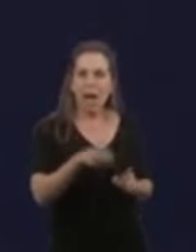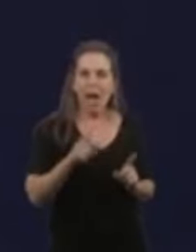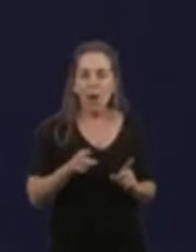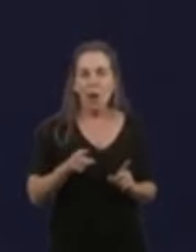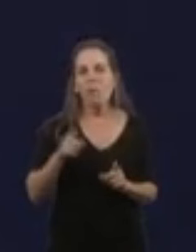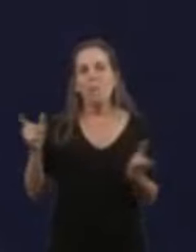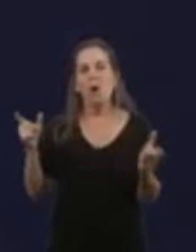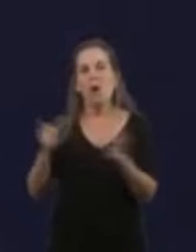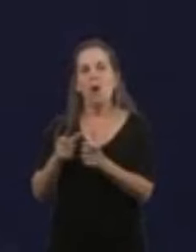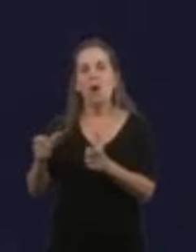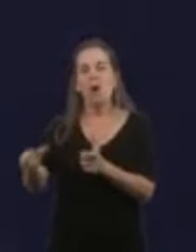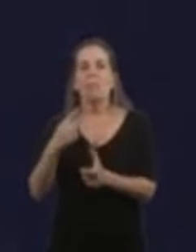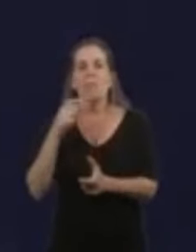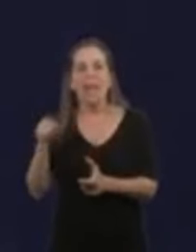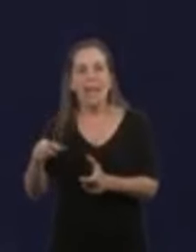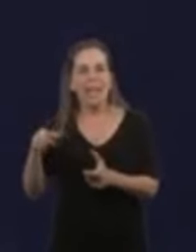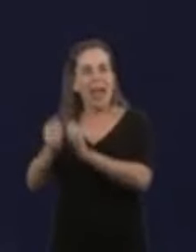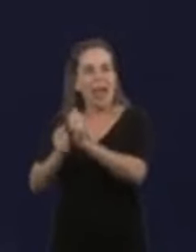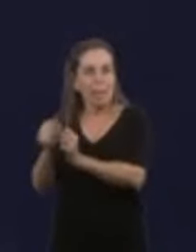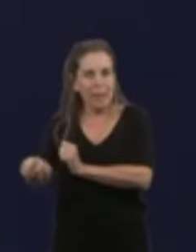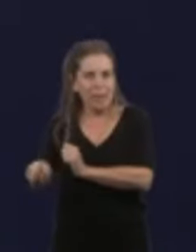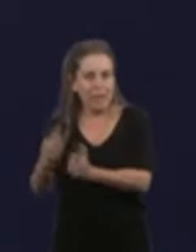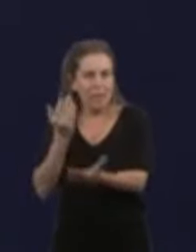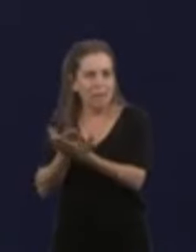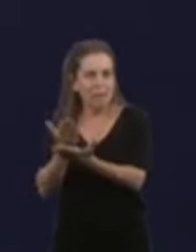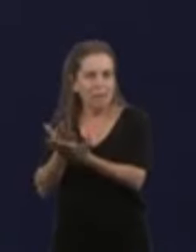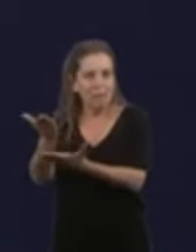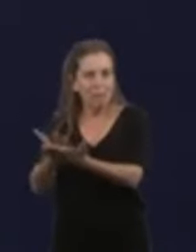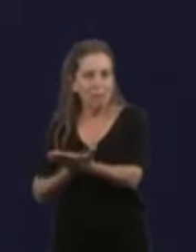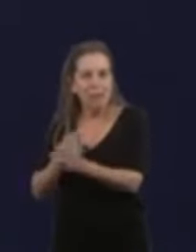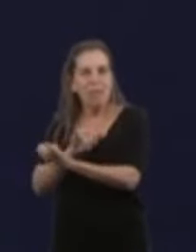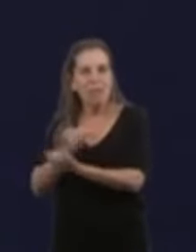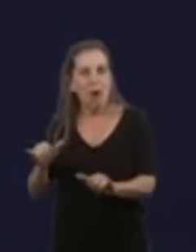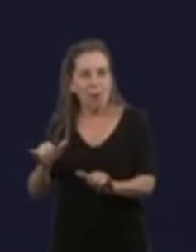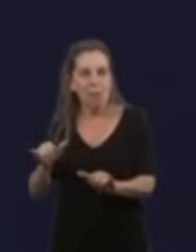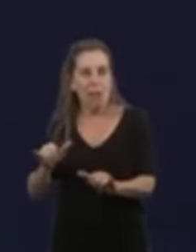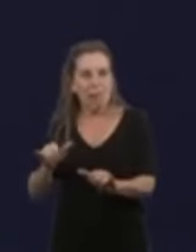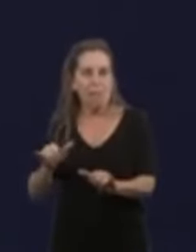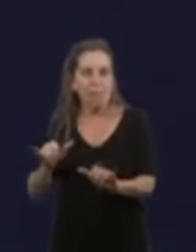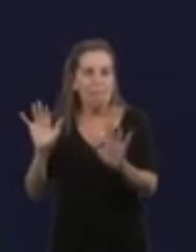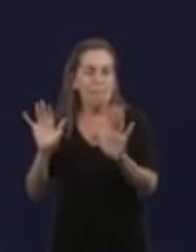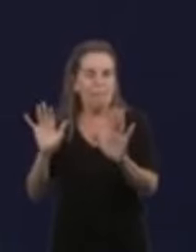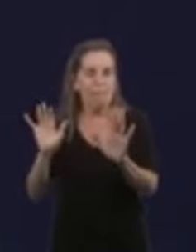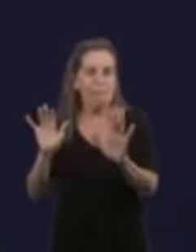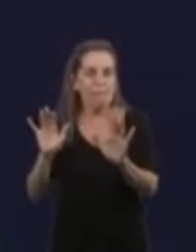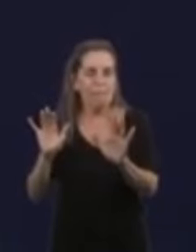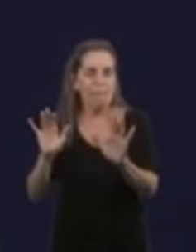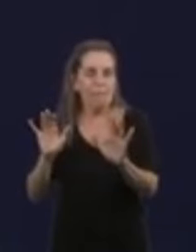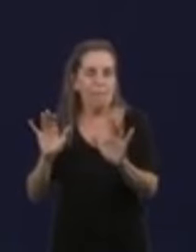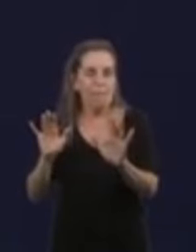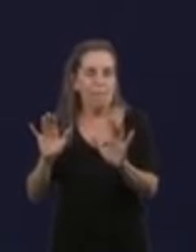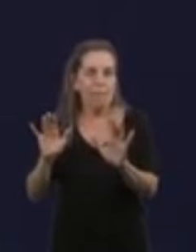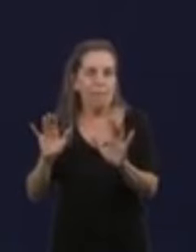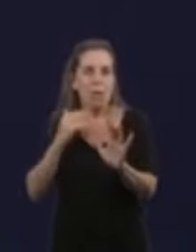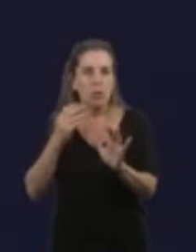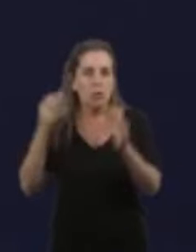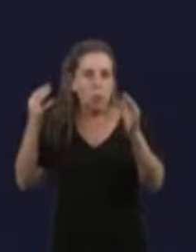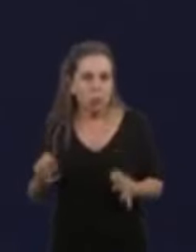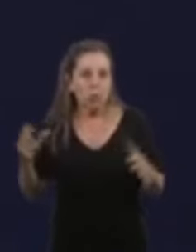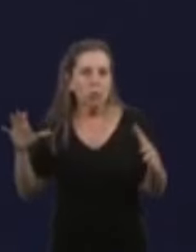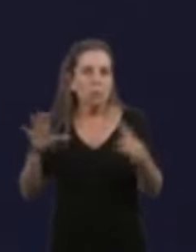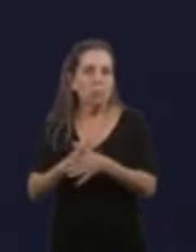cam y que eran parte también de de bueno de una opinión de lo que sin tener todas las variables definidas como te